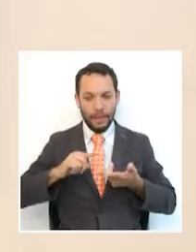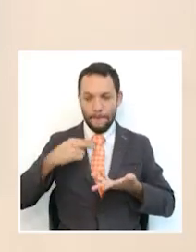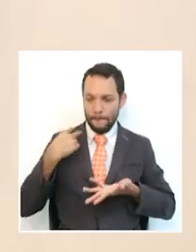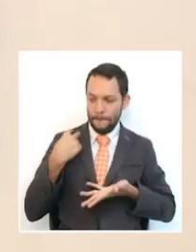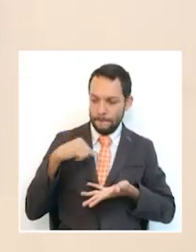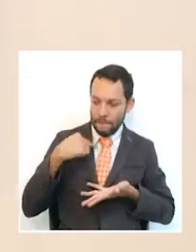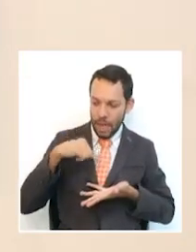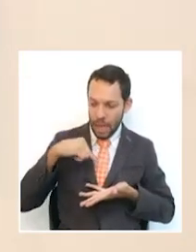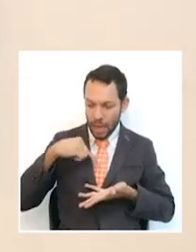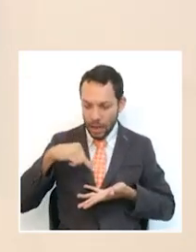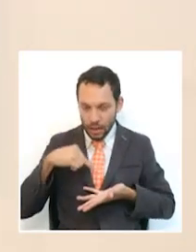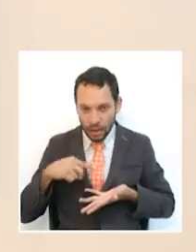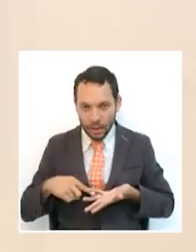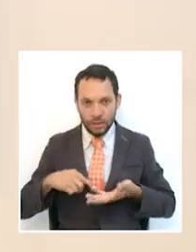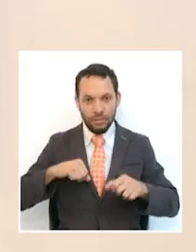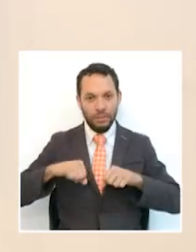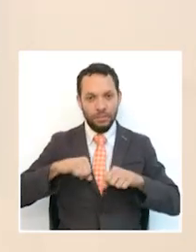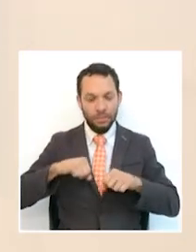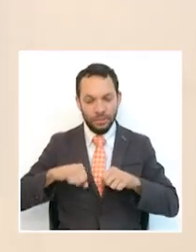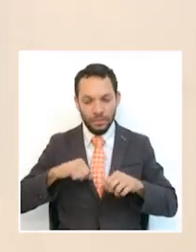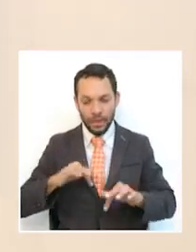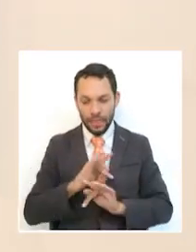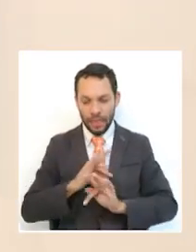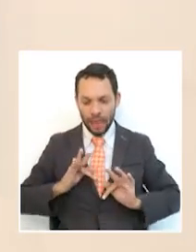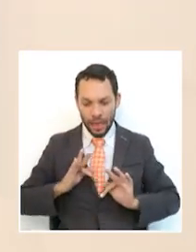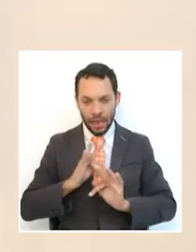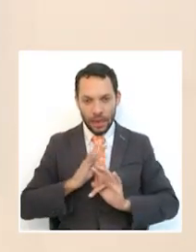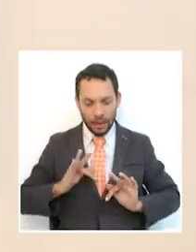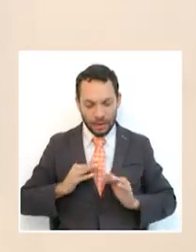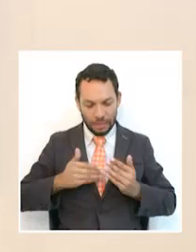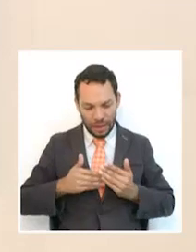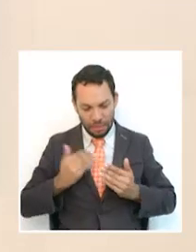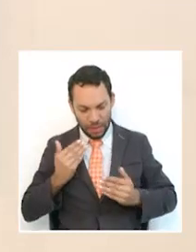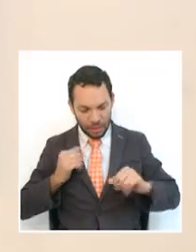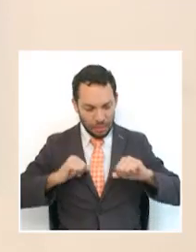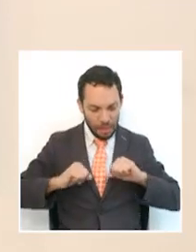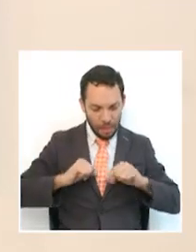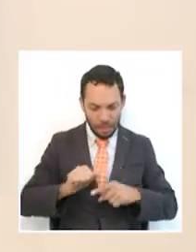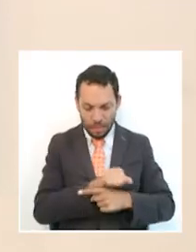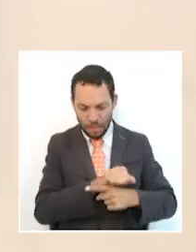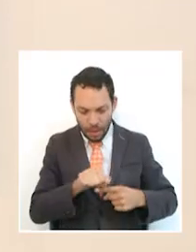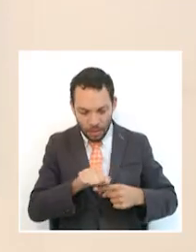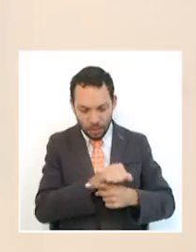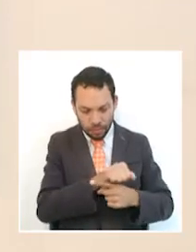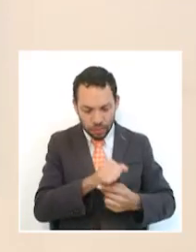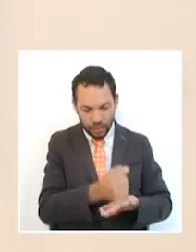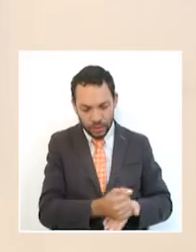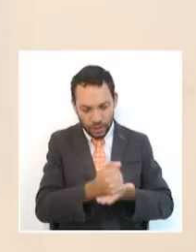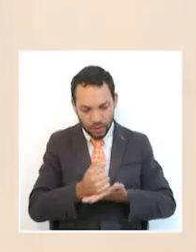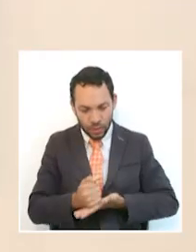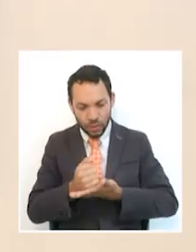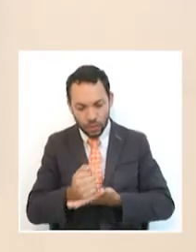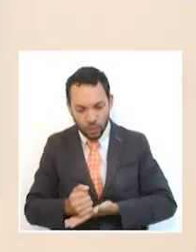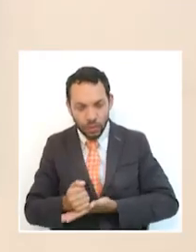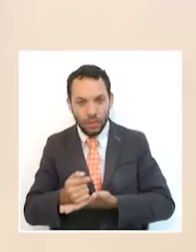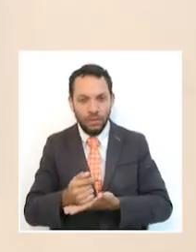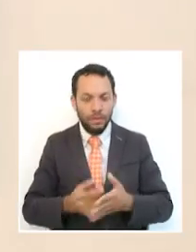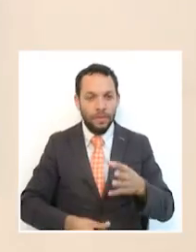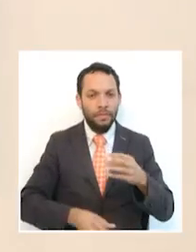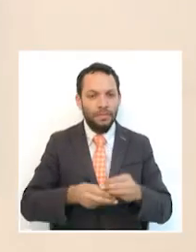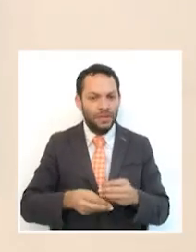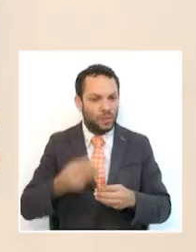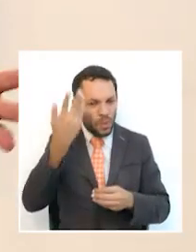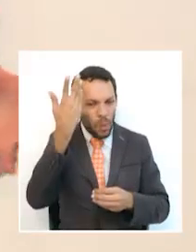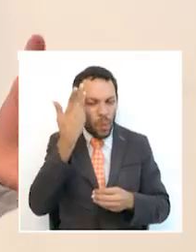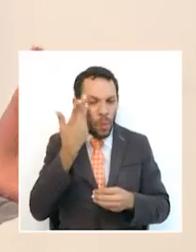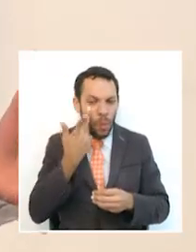terapias en el domo donde las personas hacen catarsis es decir limpieza y todo el día se trata de herramientas